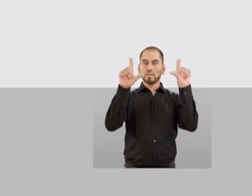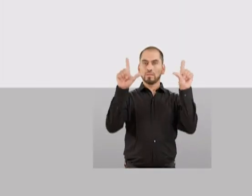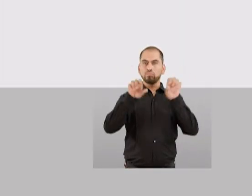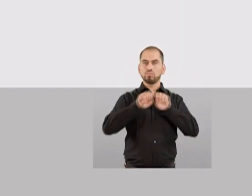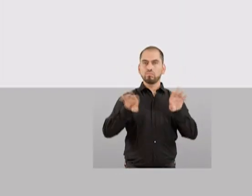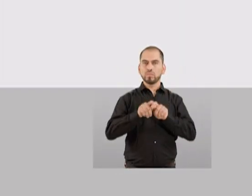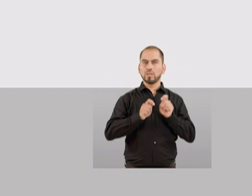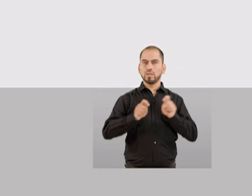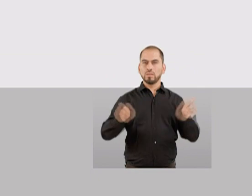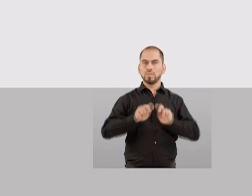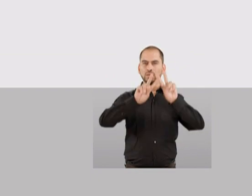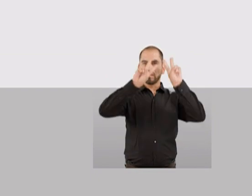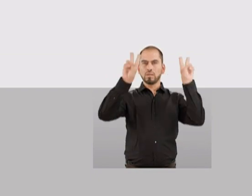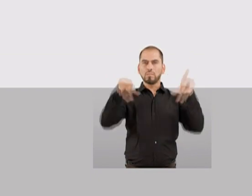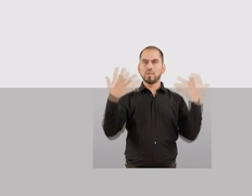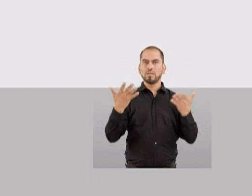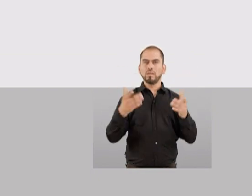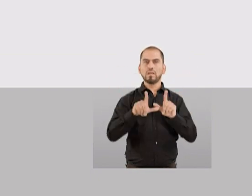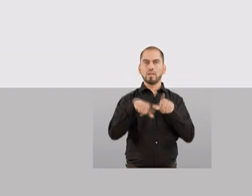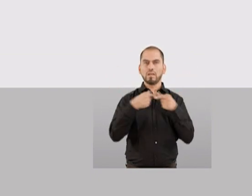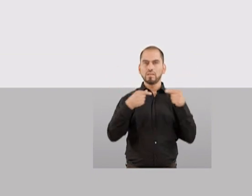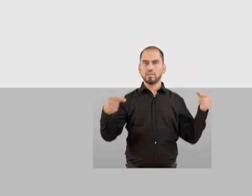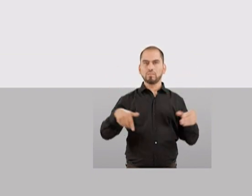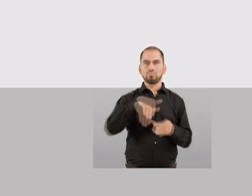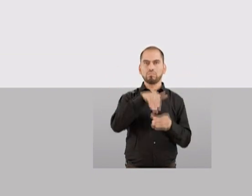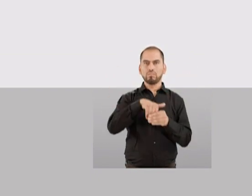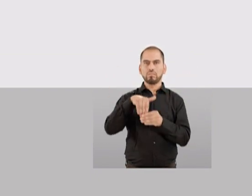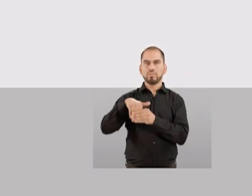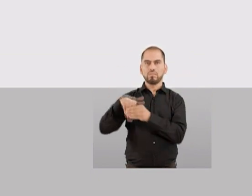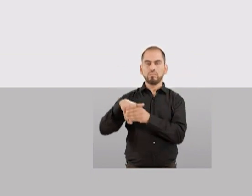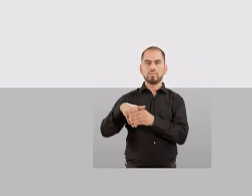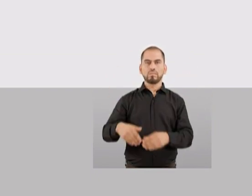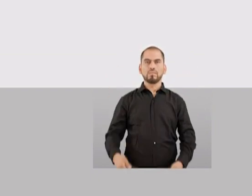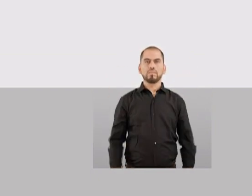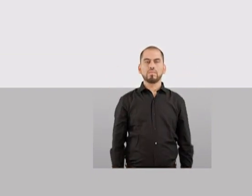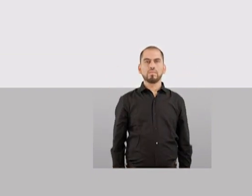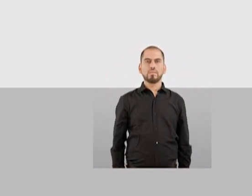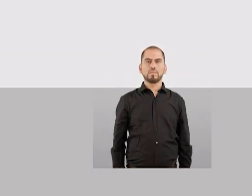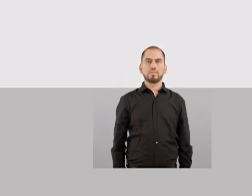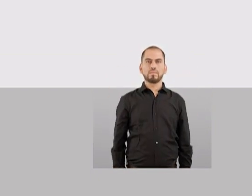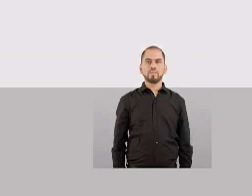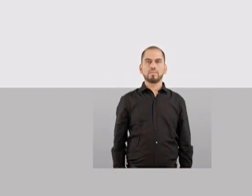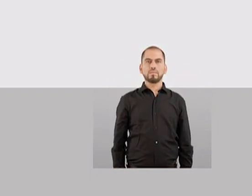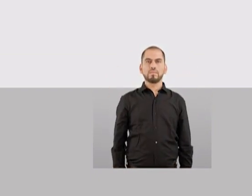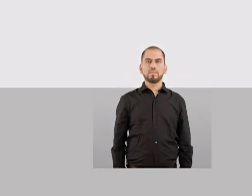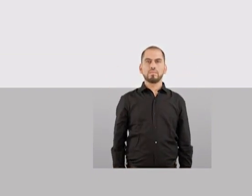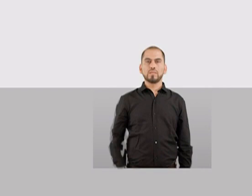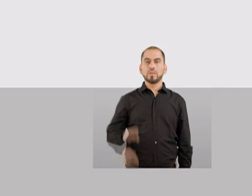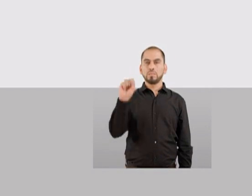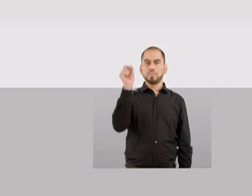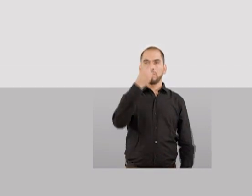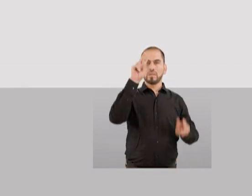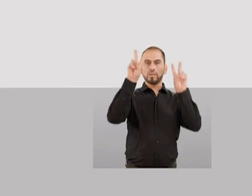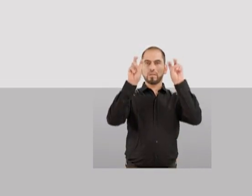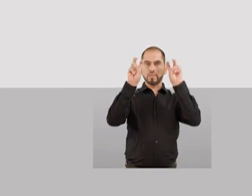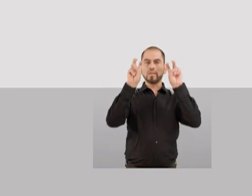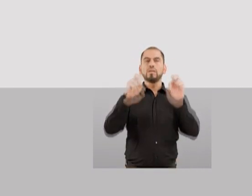Los canales de televisión transmitirán conjuntamente la franja televisiva correspondiente al plebiscito